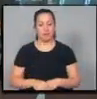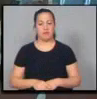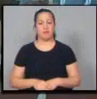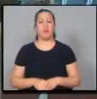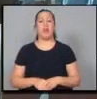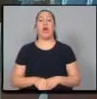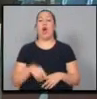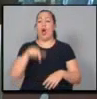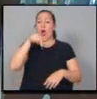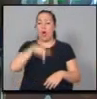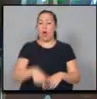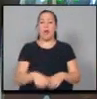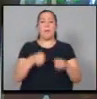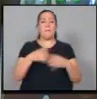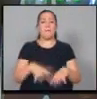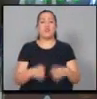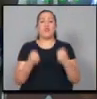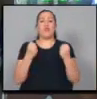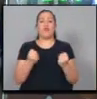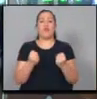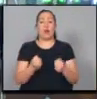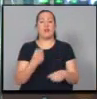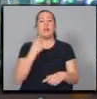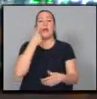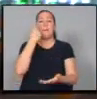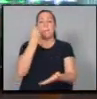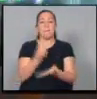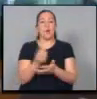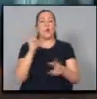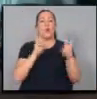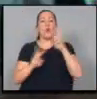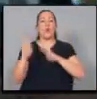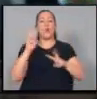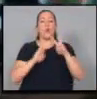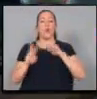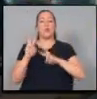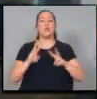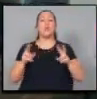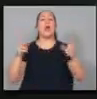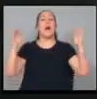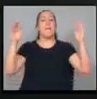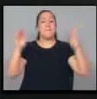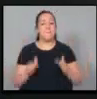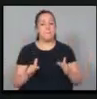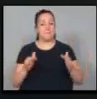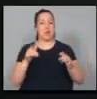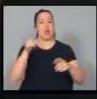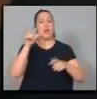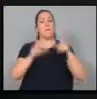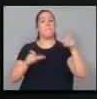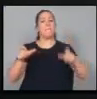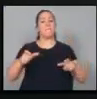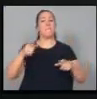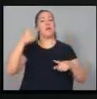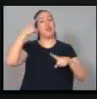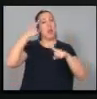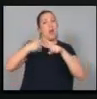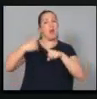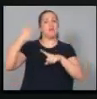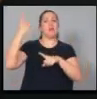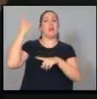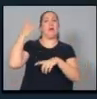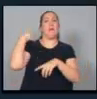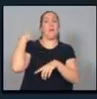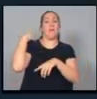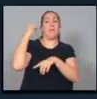Y a partir de hoy van a reforzar los controles migratorios. Buscan limitar el ingreso de extranjeros con antecedentes. Está arrancando hoy una prueba piloto,